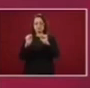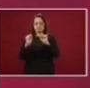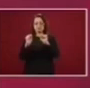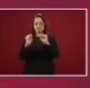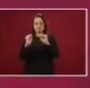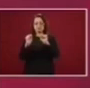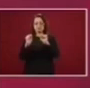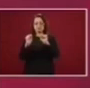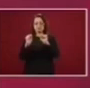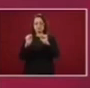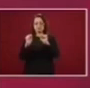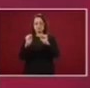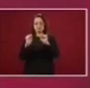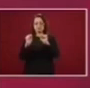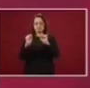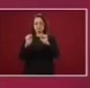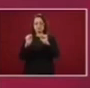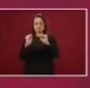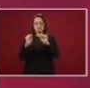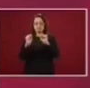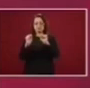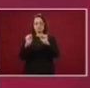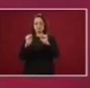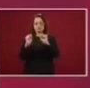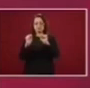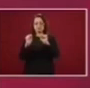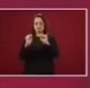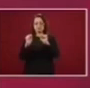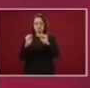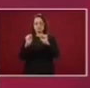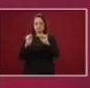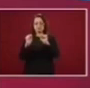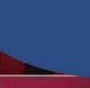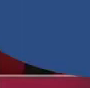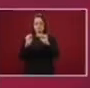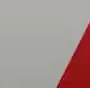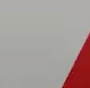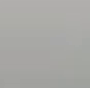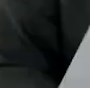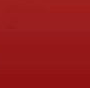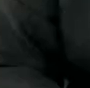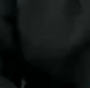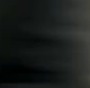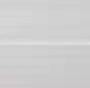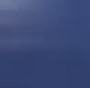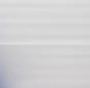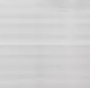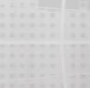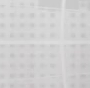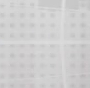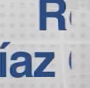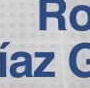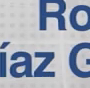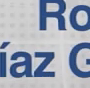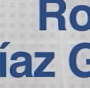funcionando pues como relojito, ¿no? En fin, ya lo veremos.